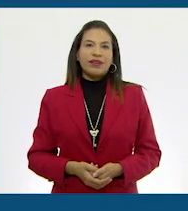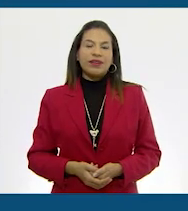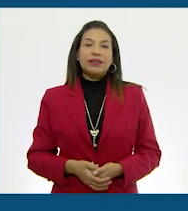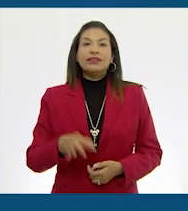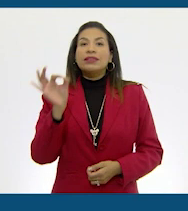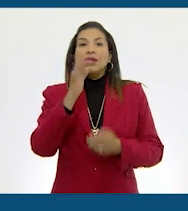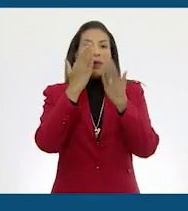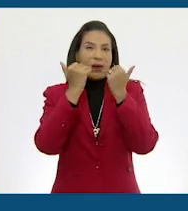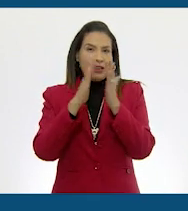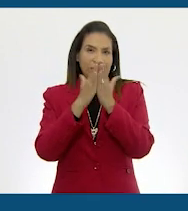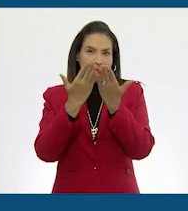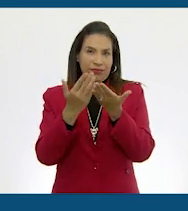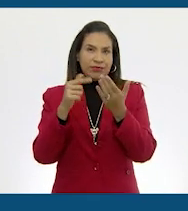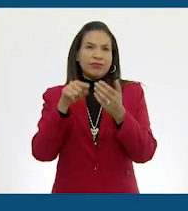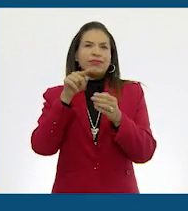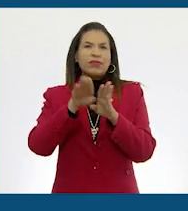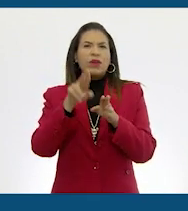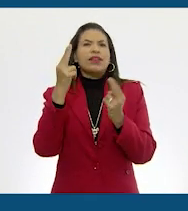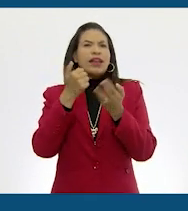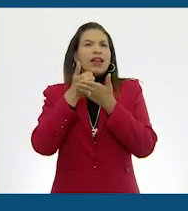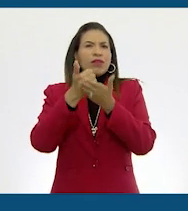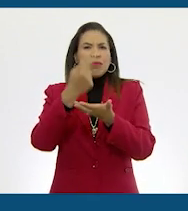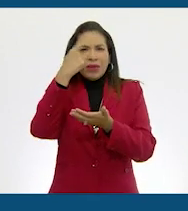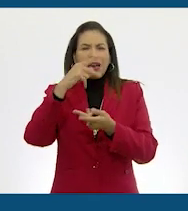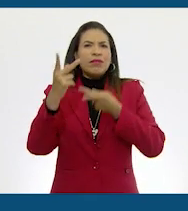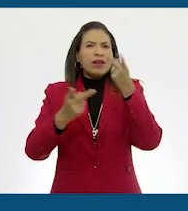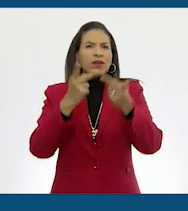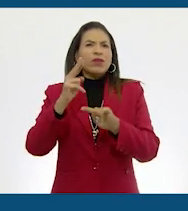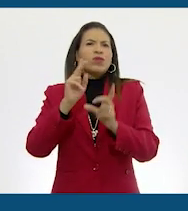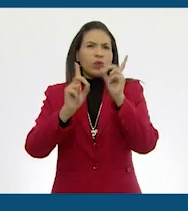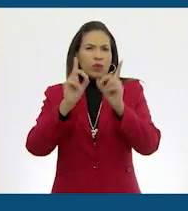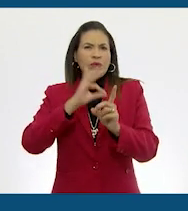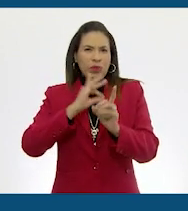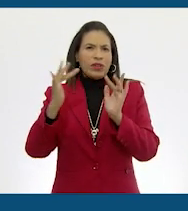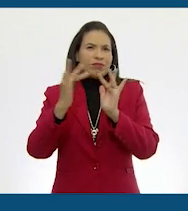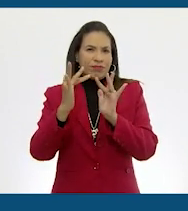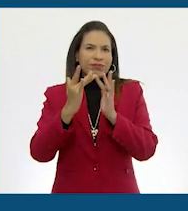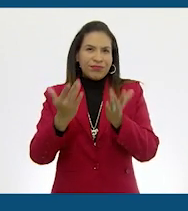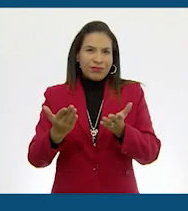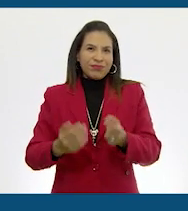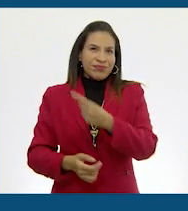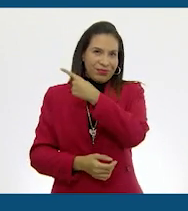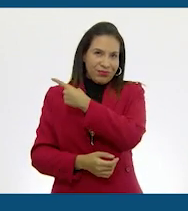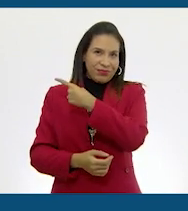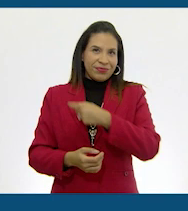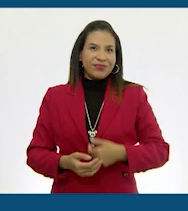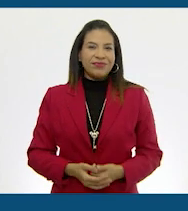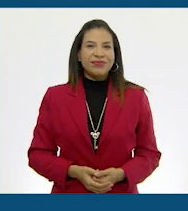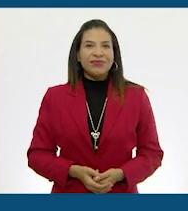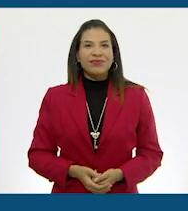Si no tienes el libro de texto o necesitas ayuda para responder tus dudas, contáctanos.